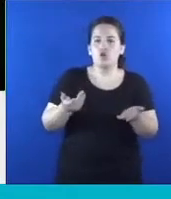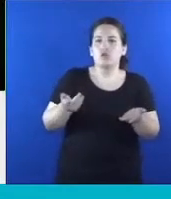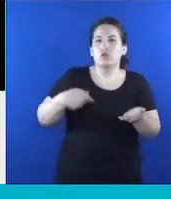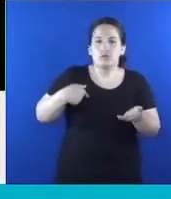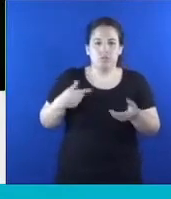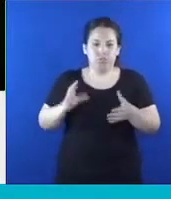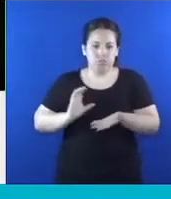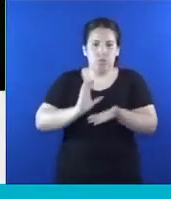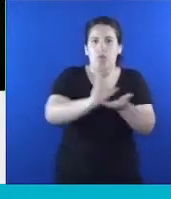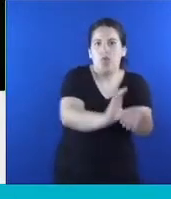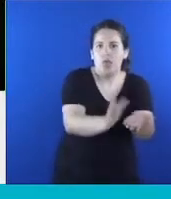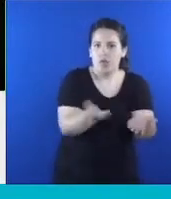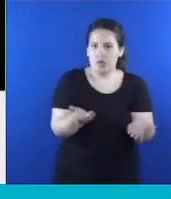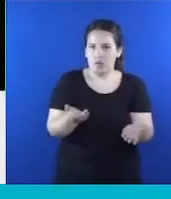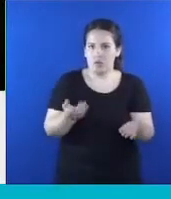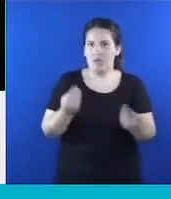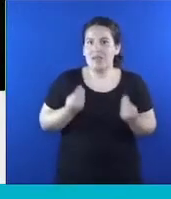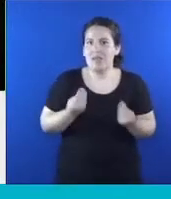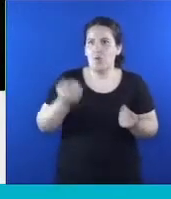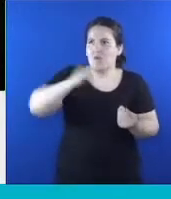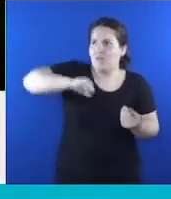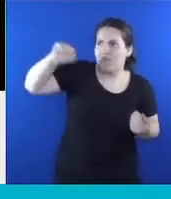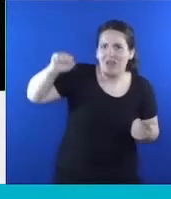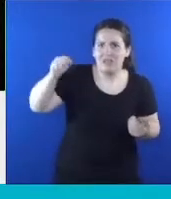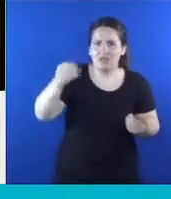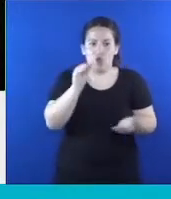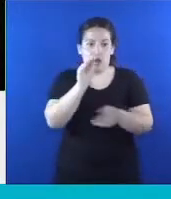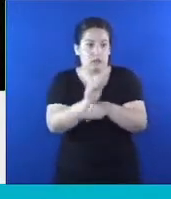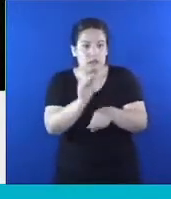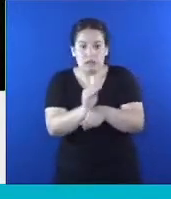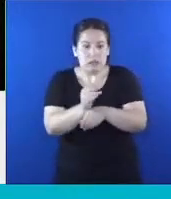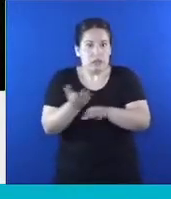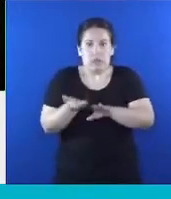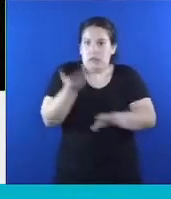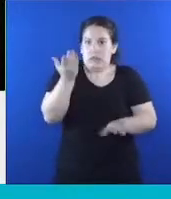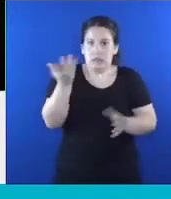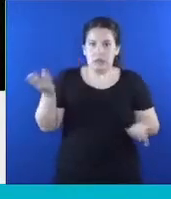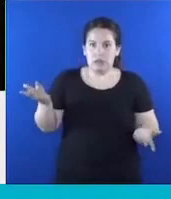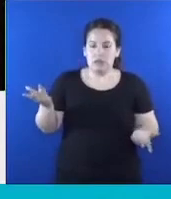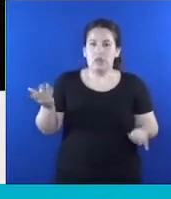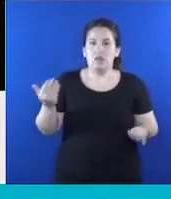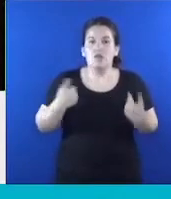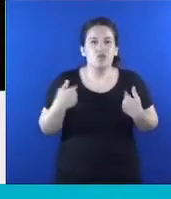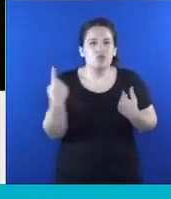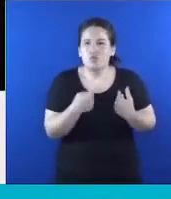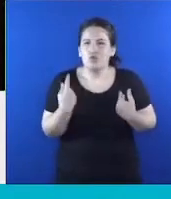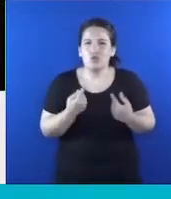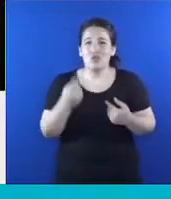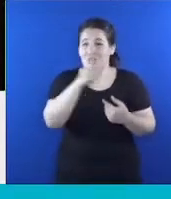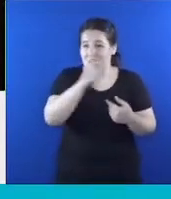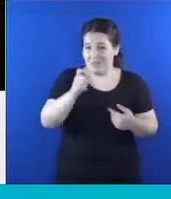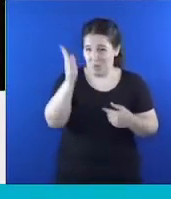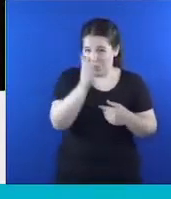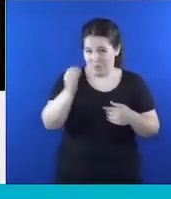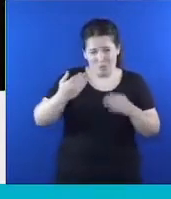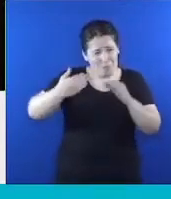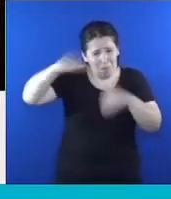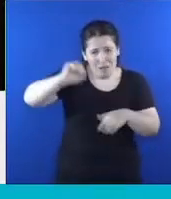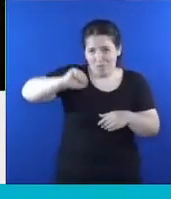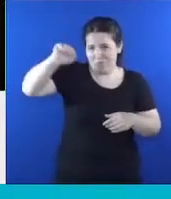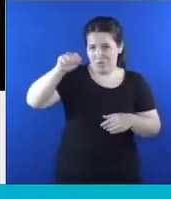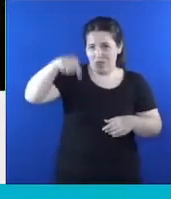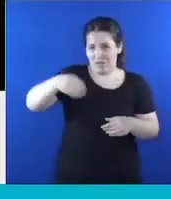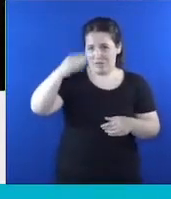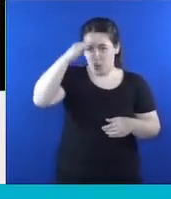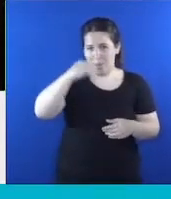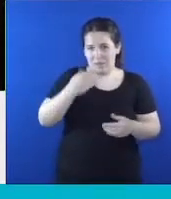personas en la mitad de una inflación que en los alimentos es mucho más alta que en el resto de los rubros ustedes saben estamos muy arriba del 100% de la inflación en estos